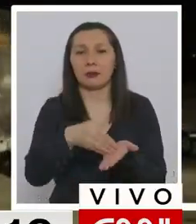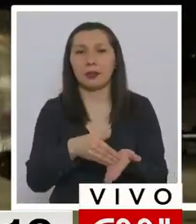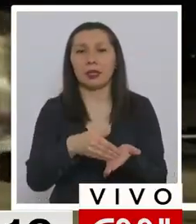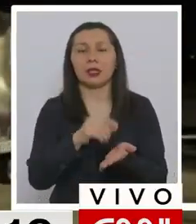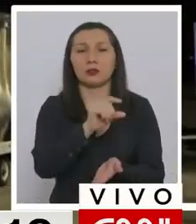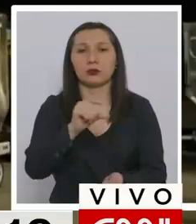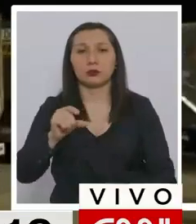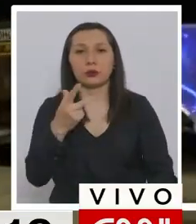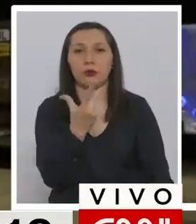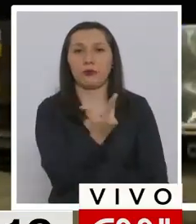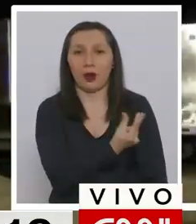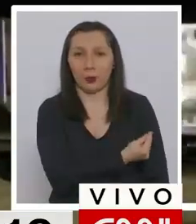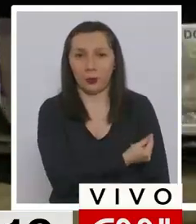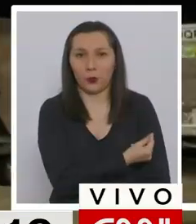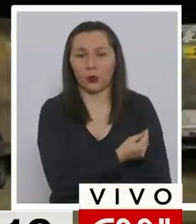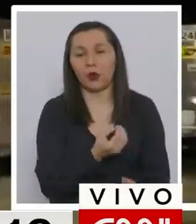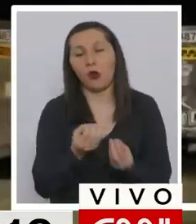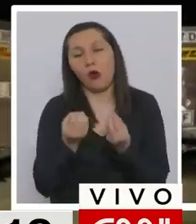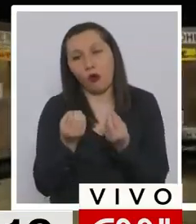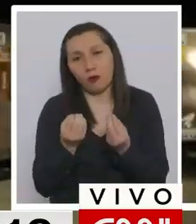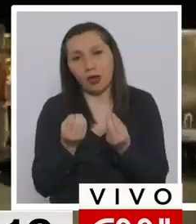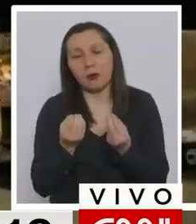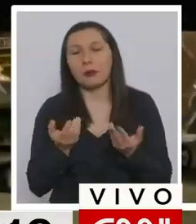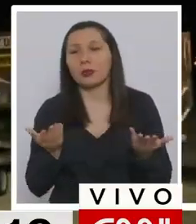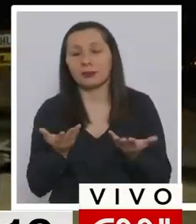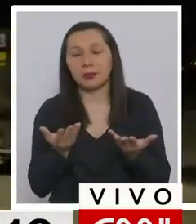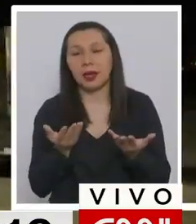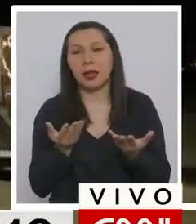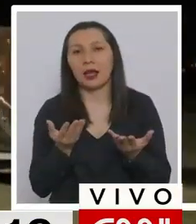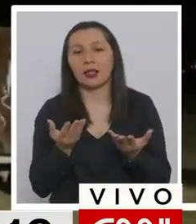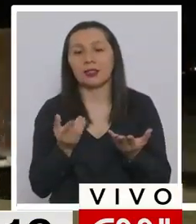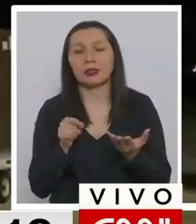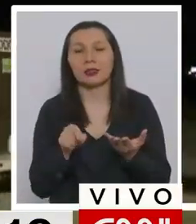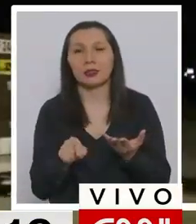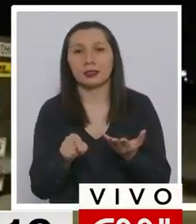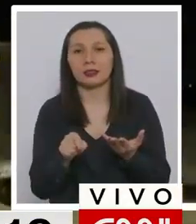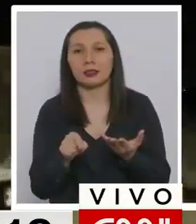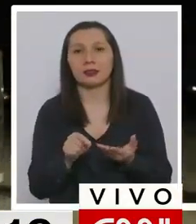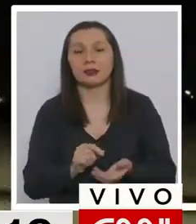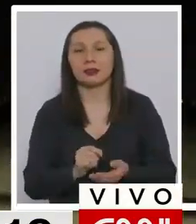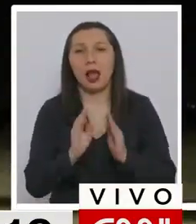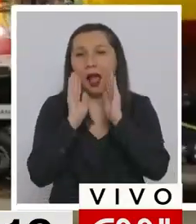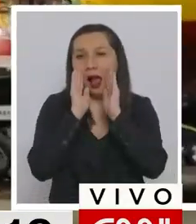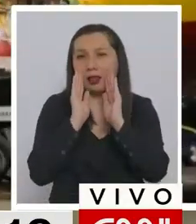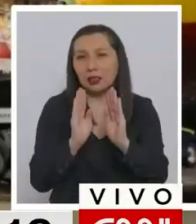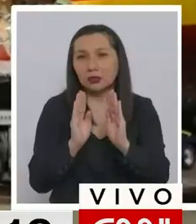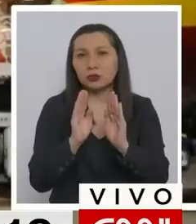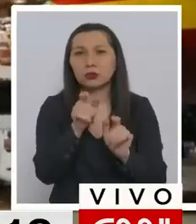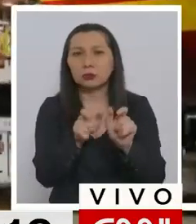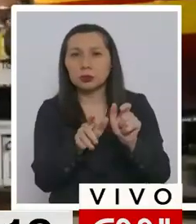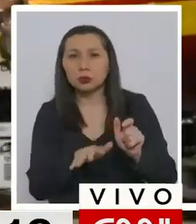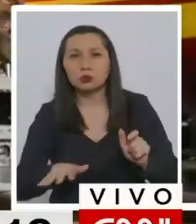día arribaron a Chile nuevamente una cantidad importante de vacunas,